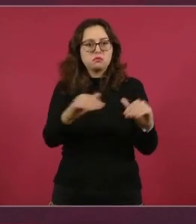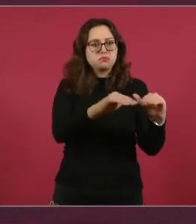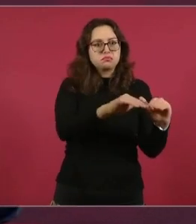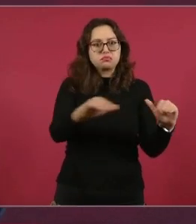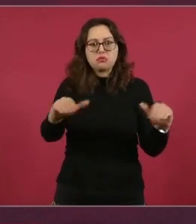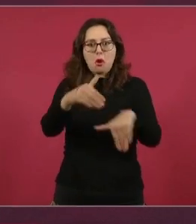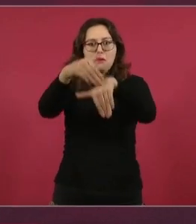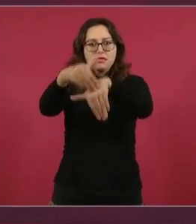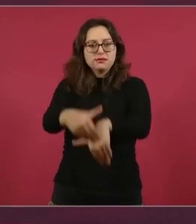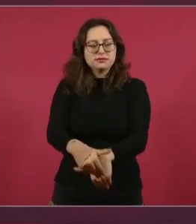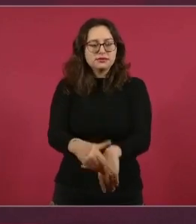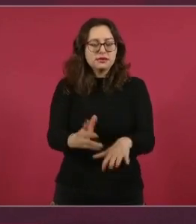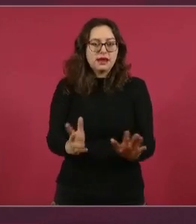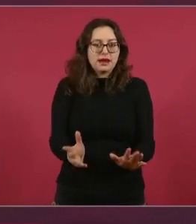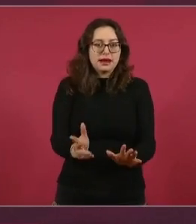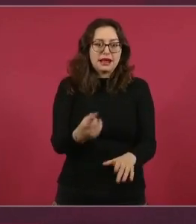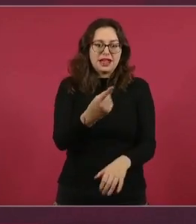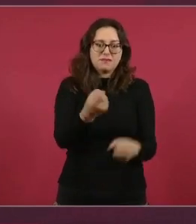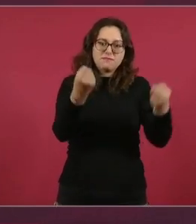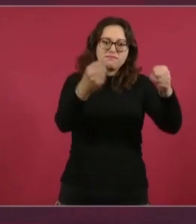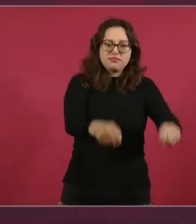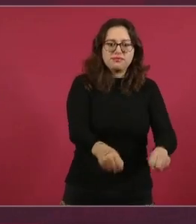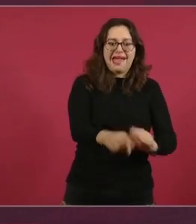pero en la democracia sí.